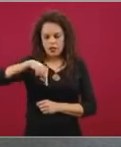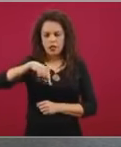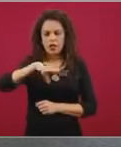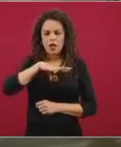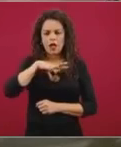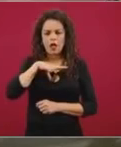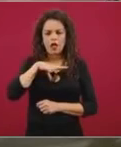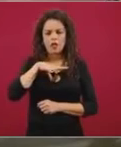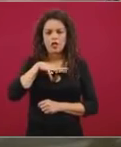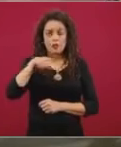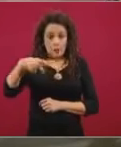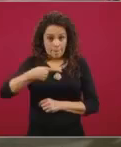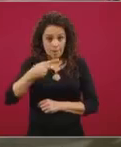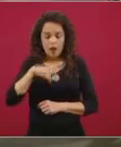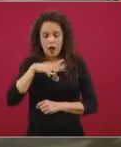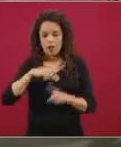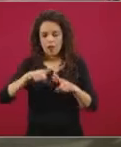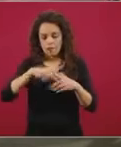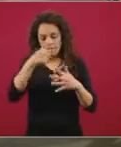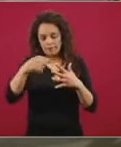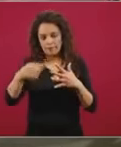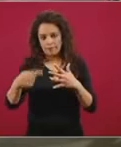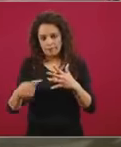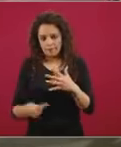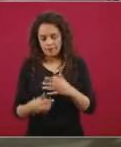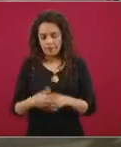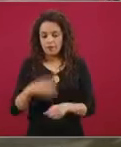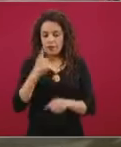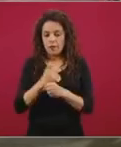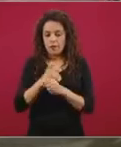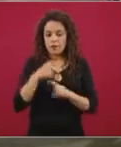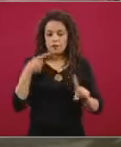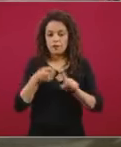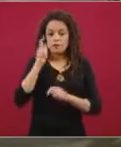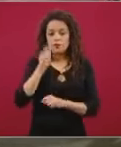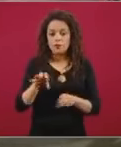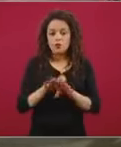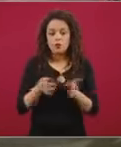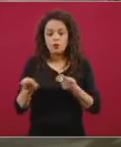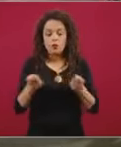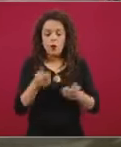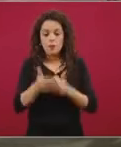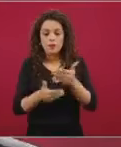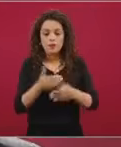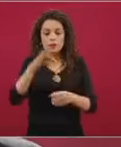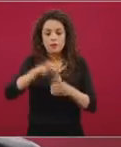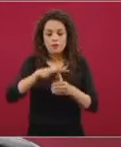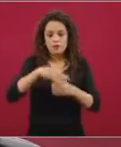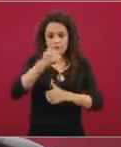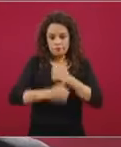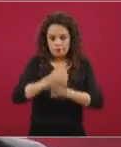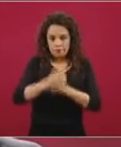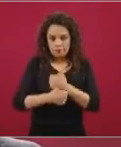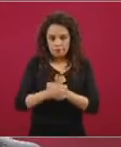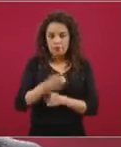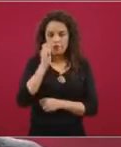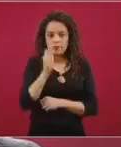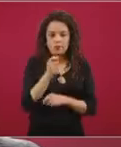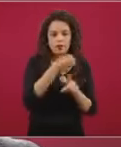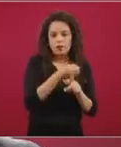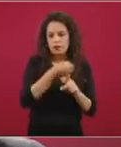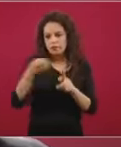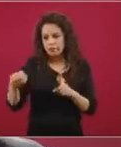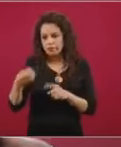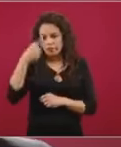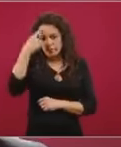de su amable pregunta. El primero es la conducción del proceso electoral, desde la organización, las campañas y la